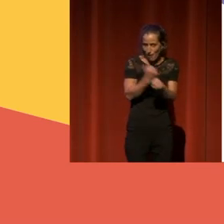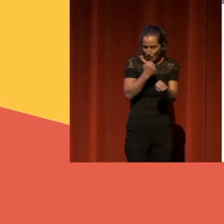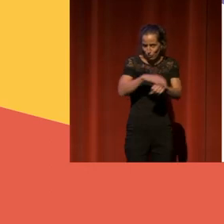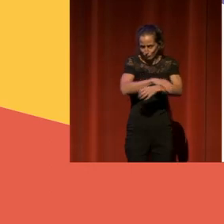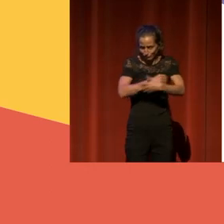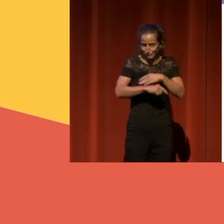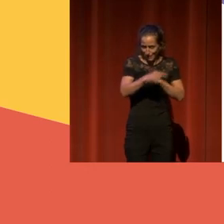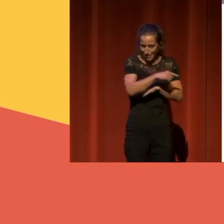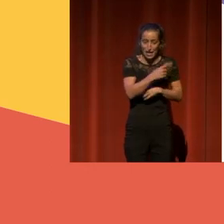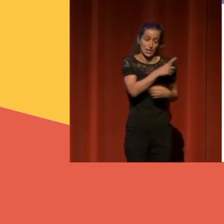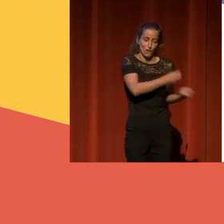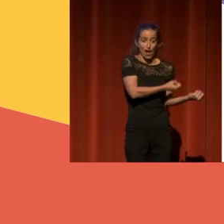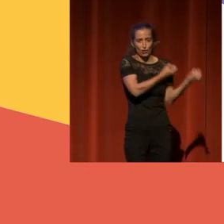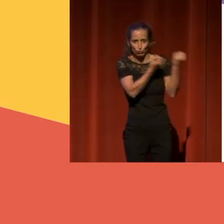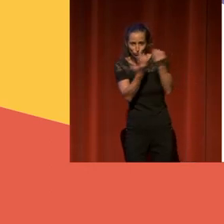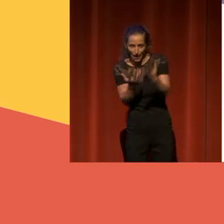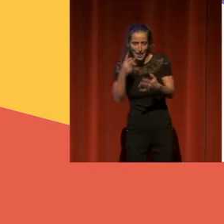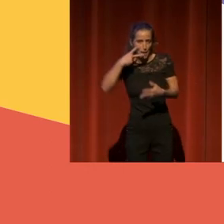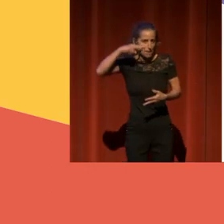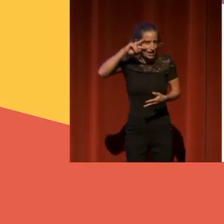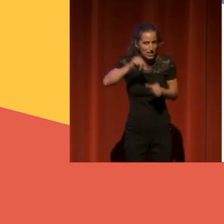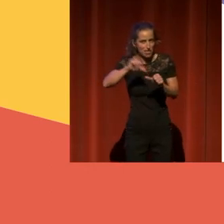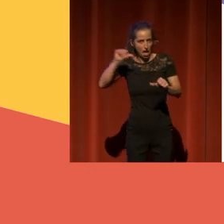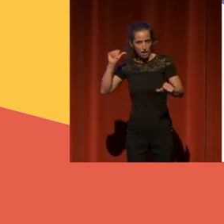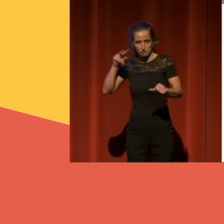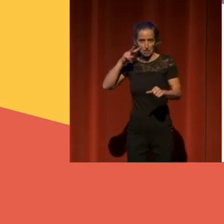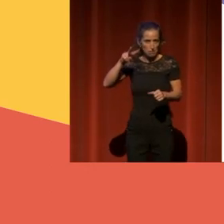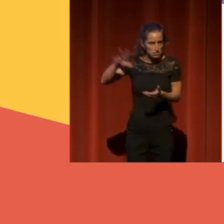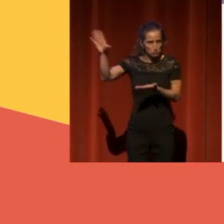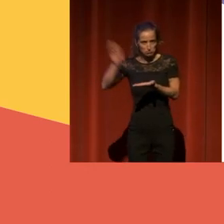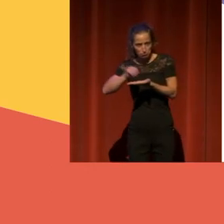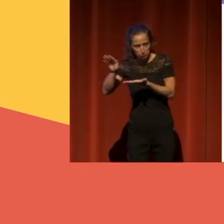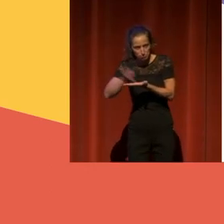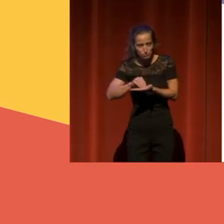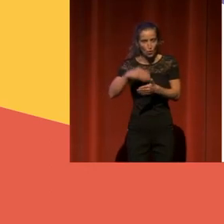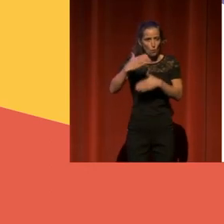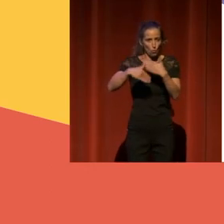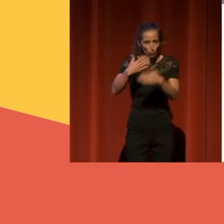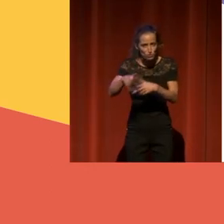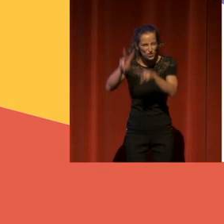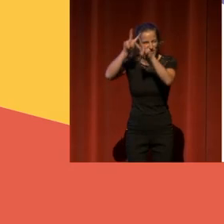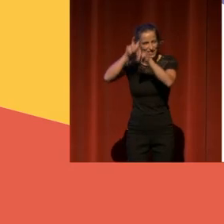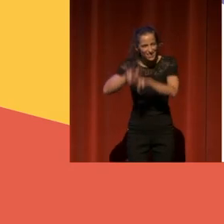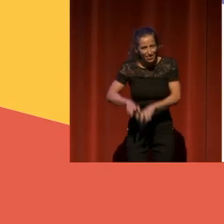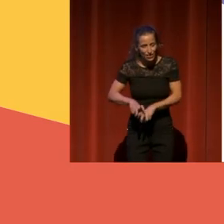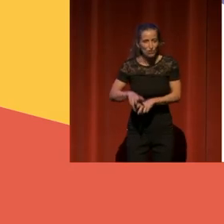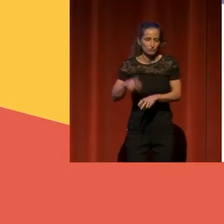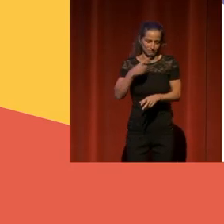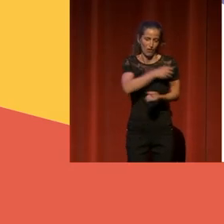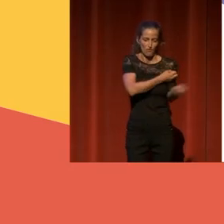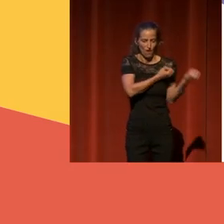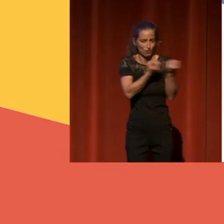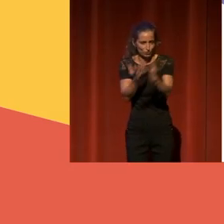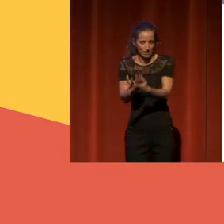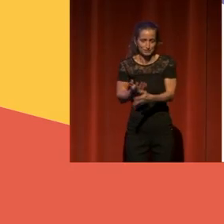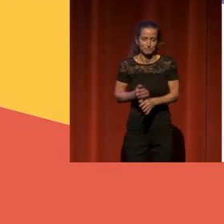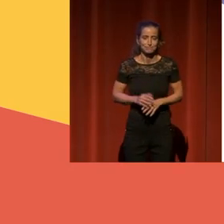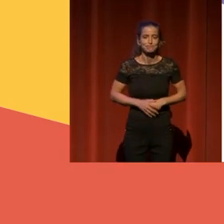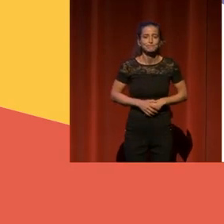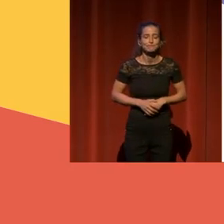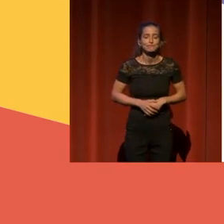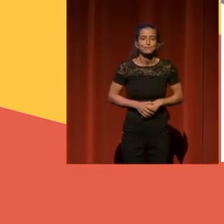visto, que hemos podido recoger después de este proceso de investigación. Y os dejo aquí